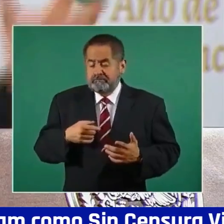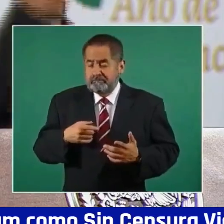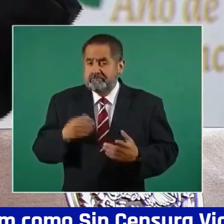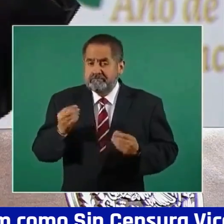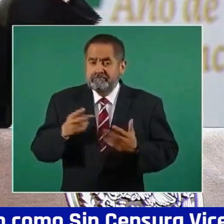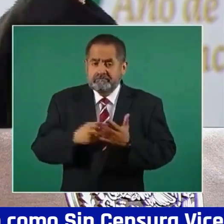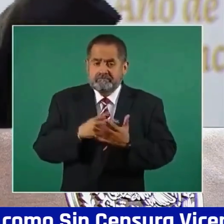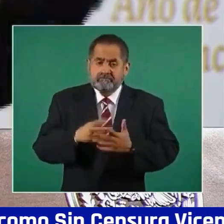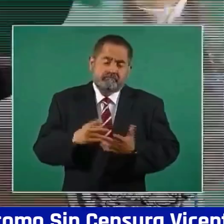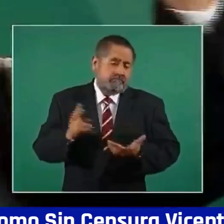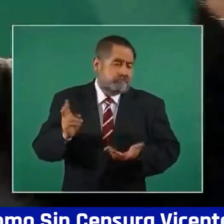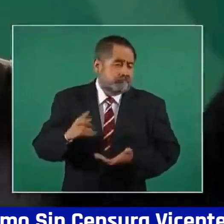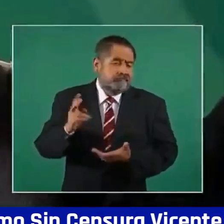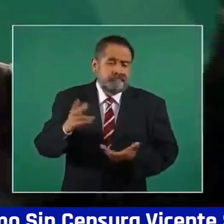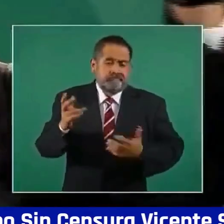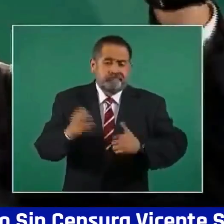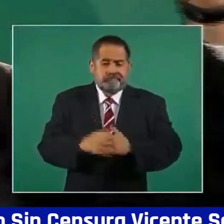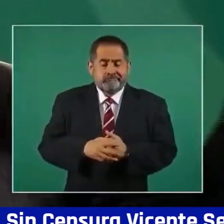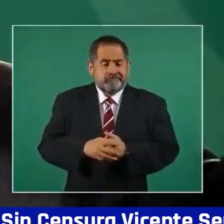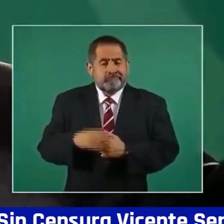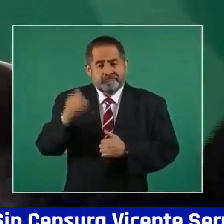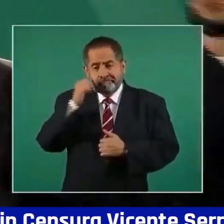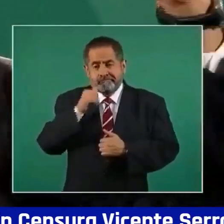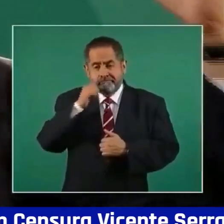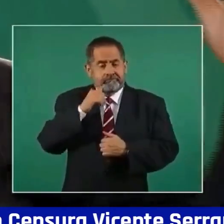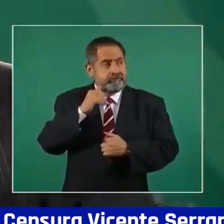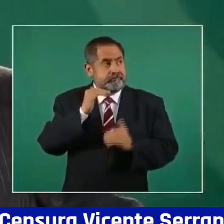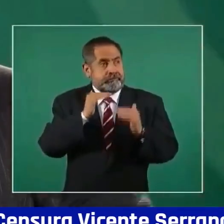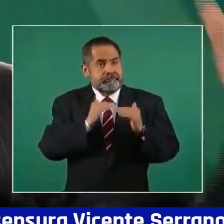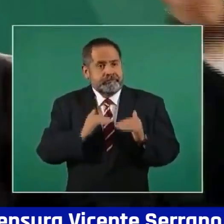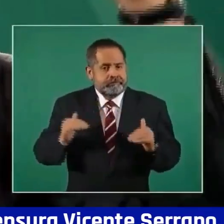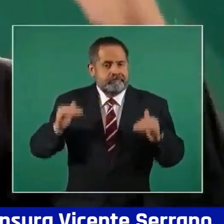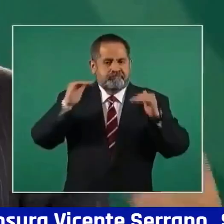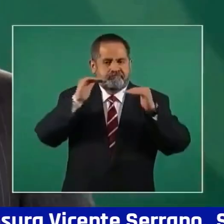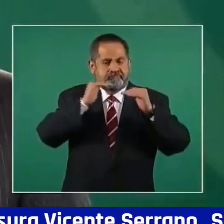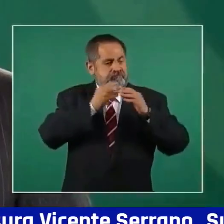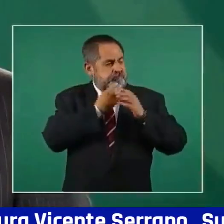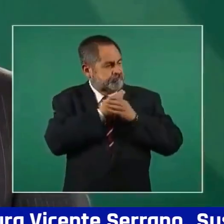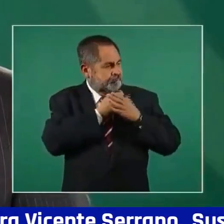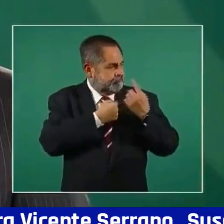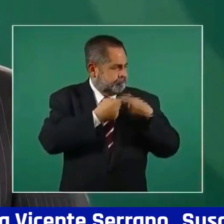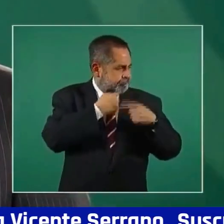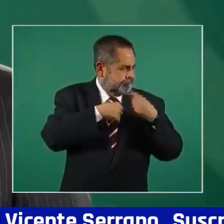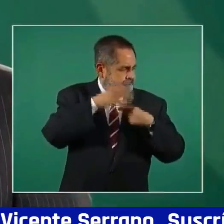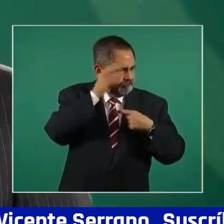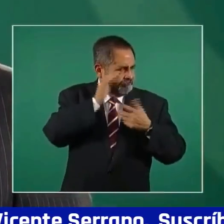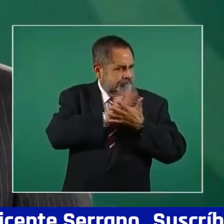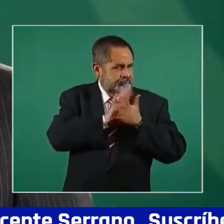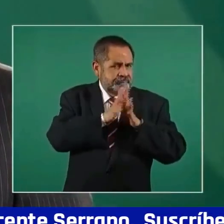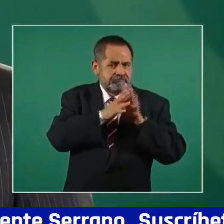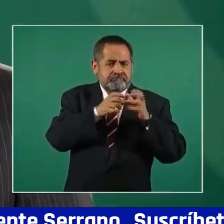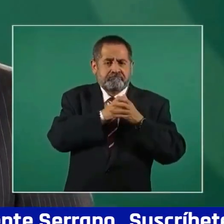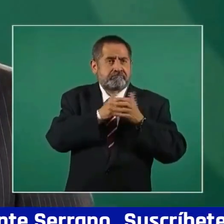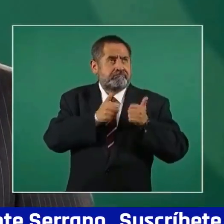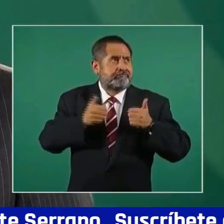Y sí, en efecto, todo era en relaciones arriba, en las cúpulas.